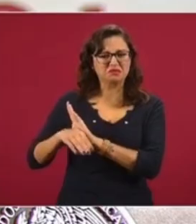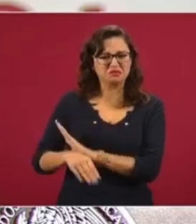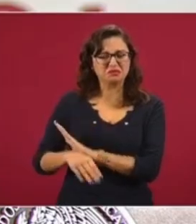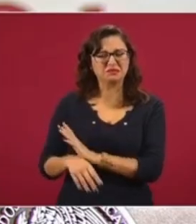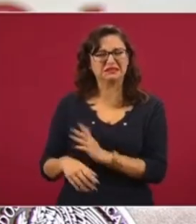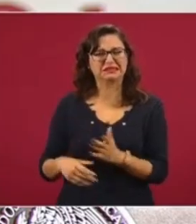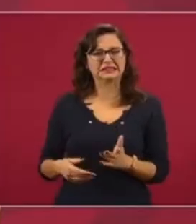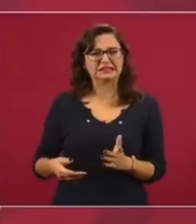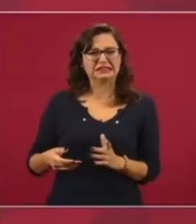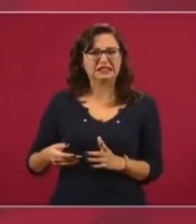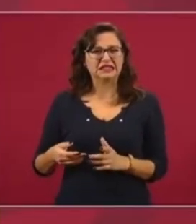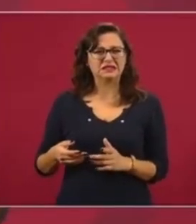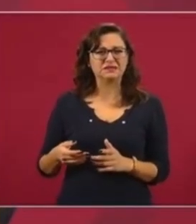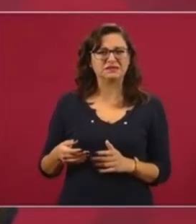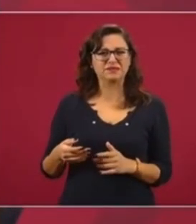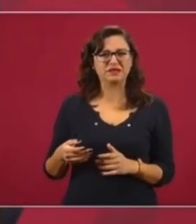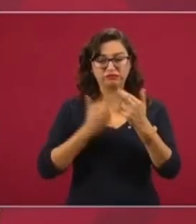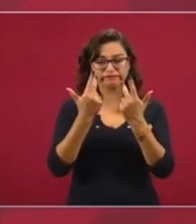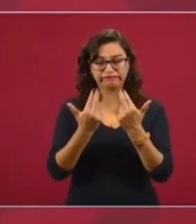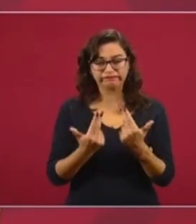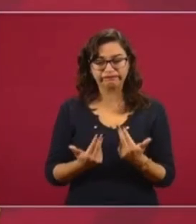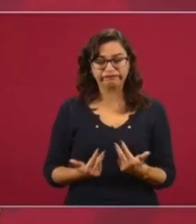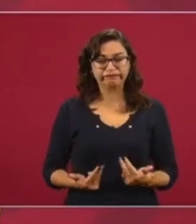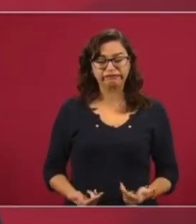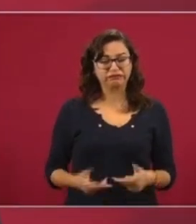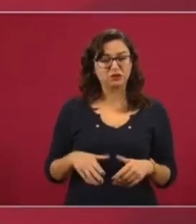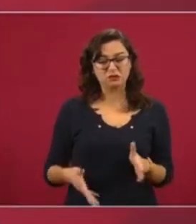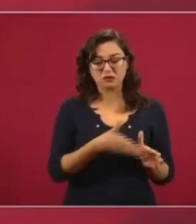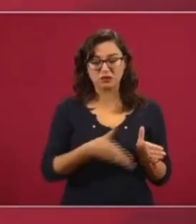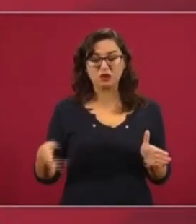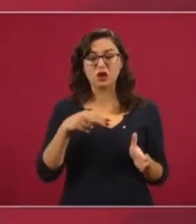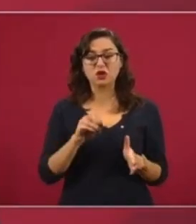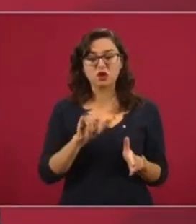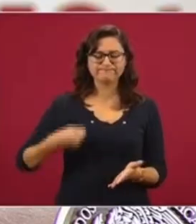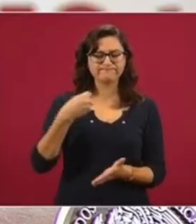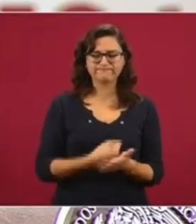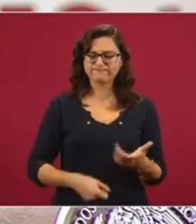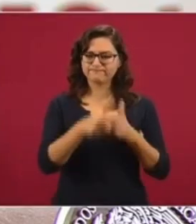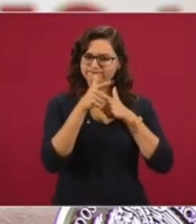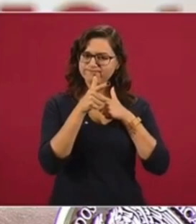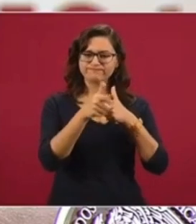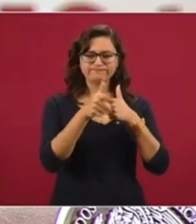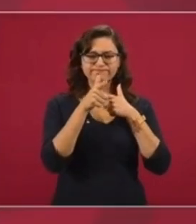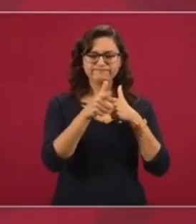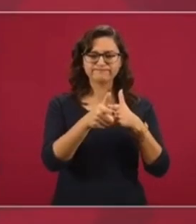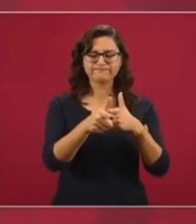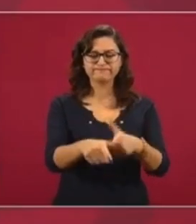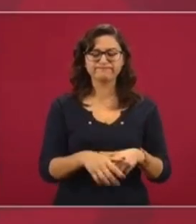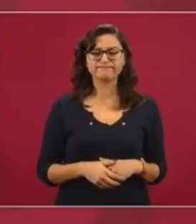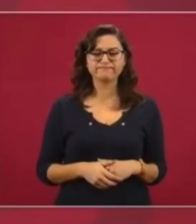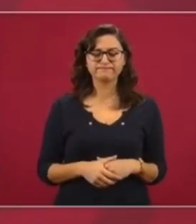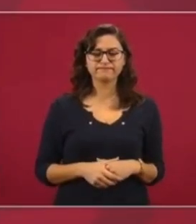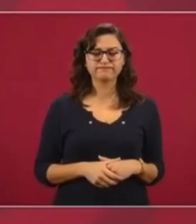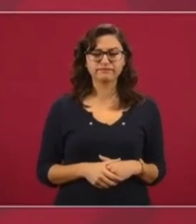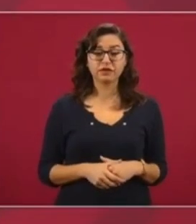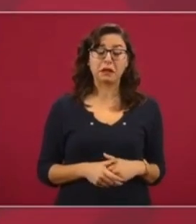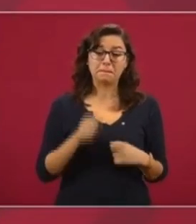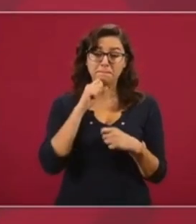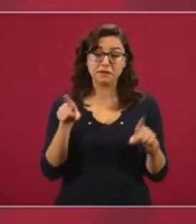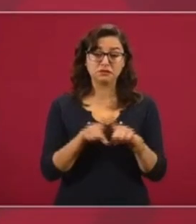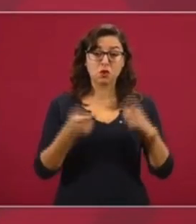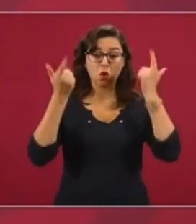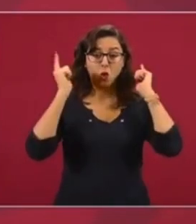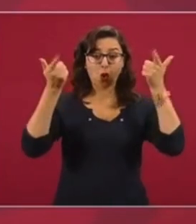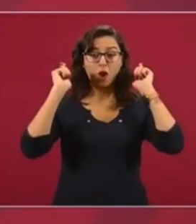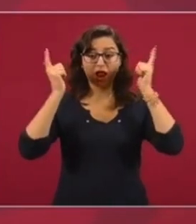la función pública durante el periodo neoliberal. Y ojalá también esto sirva